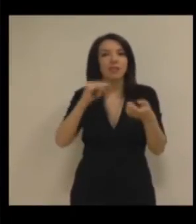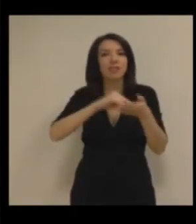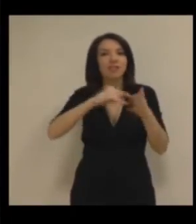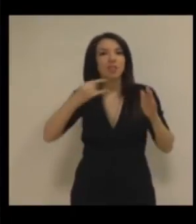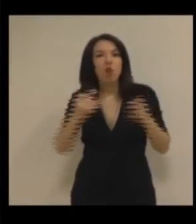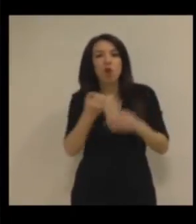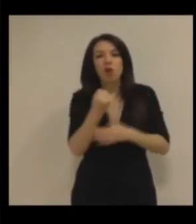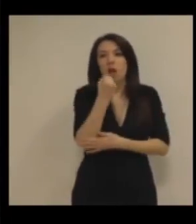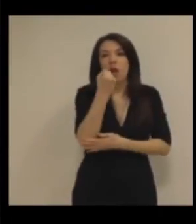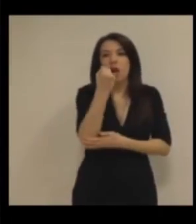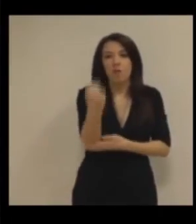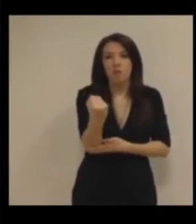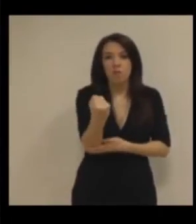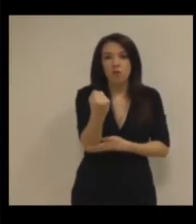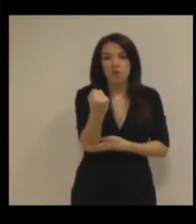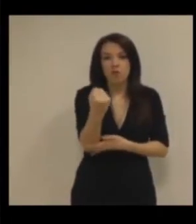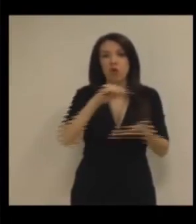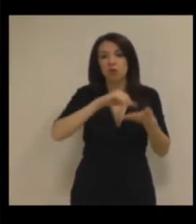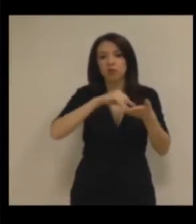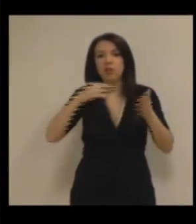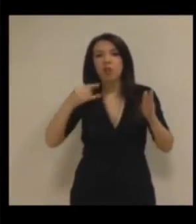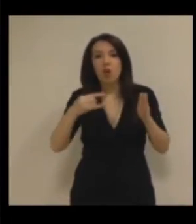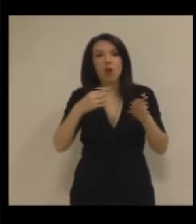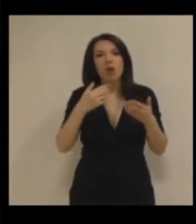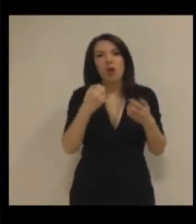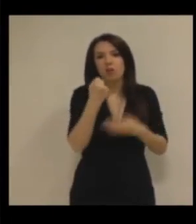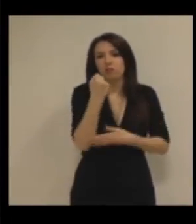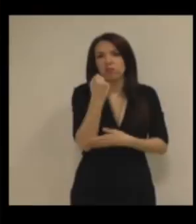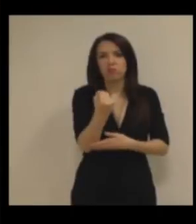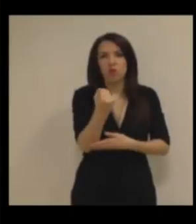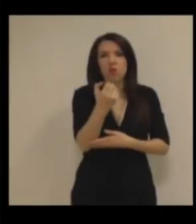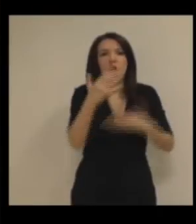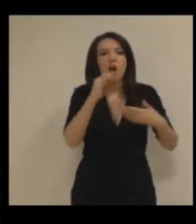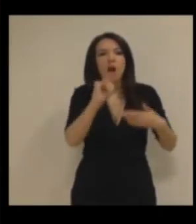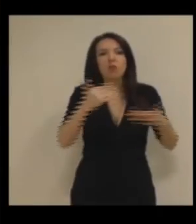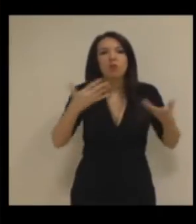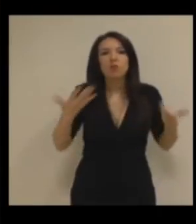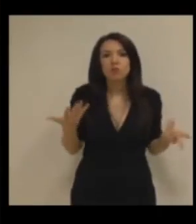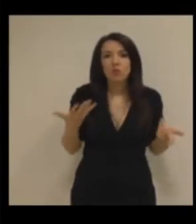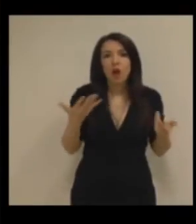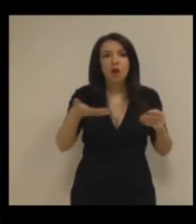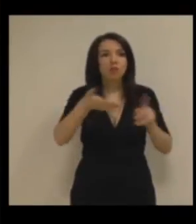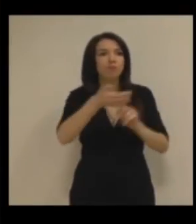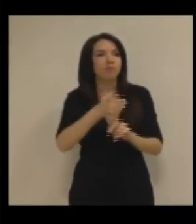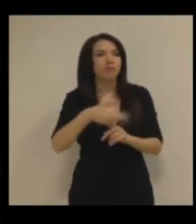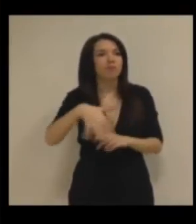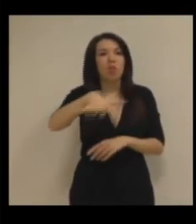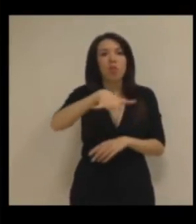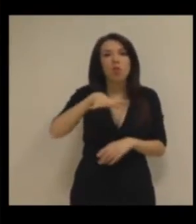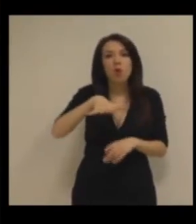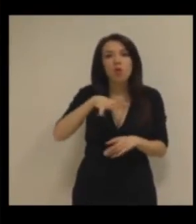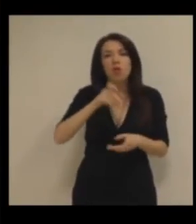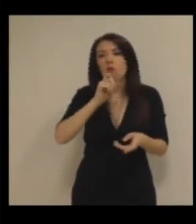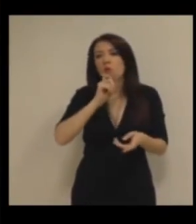tecnologías de apoyo, qué tecnologías de apoyo se disponen, dónde poder encontrarlas o